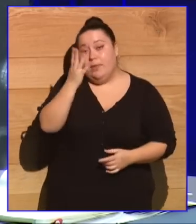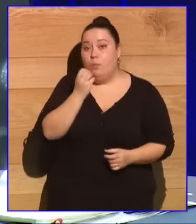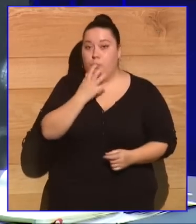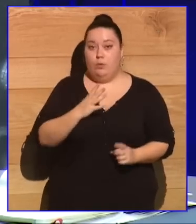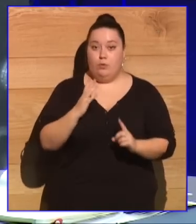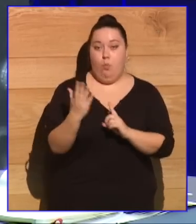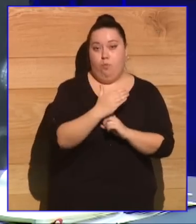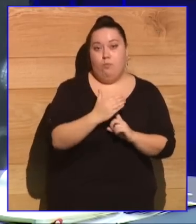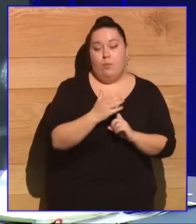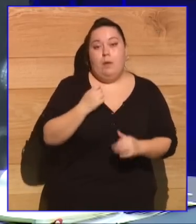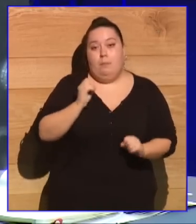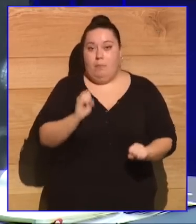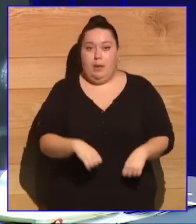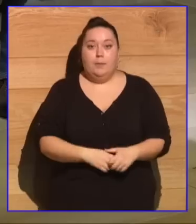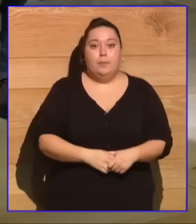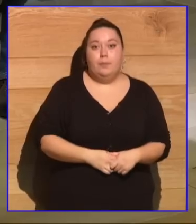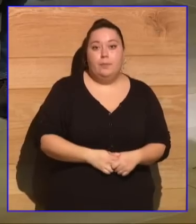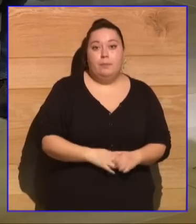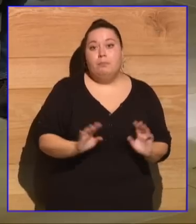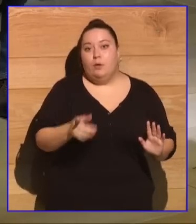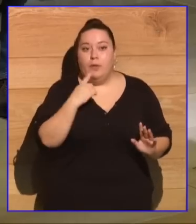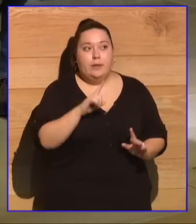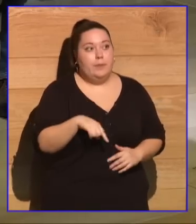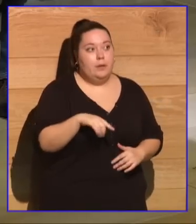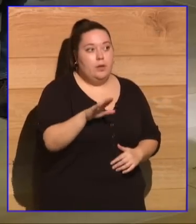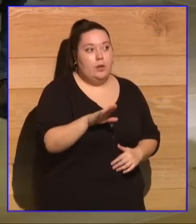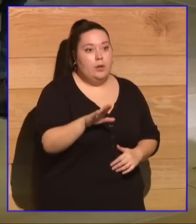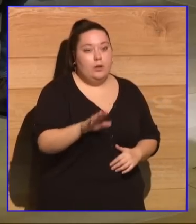un corazoncito. Pero luego él dice también, oye, pero yo soy un niño